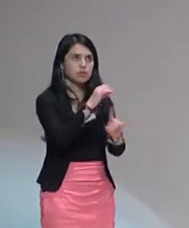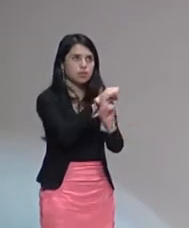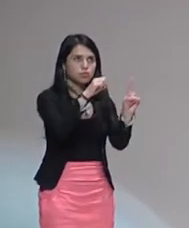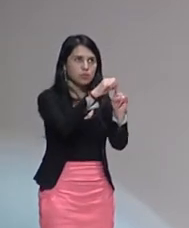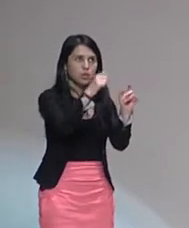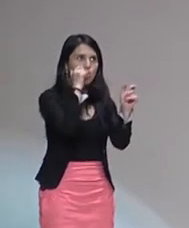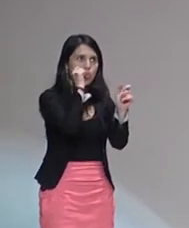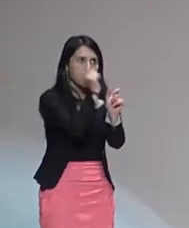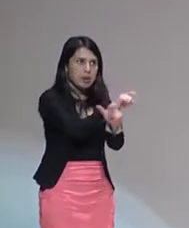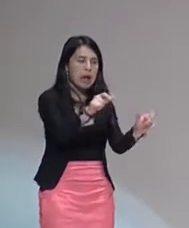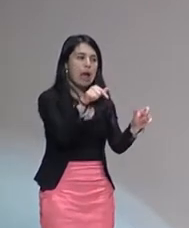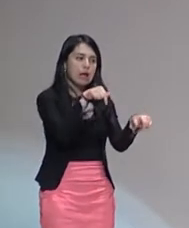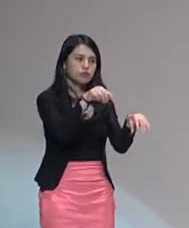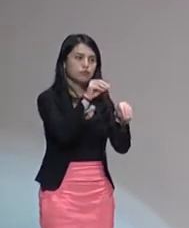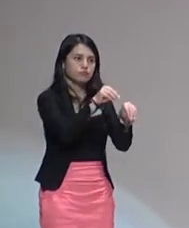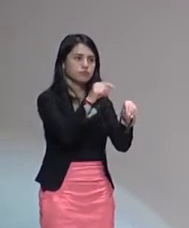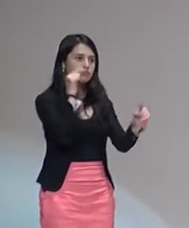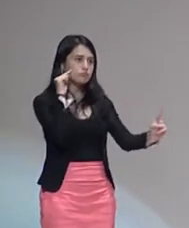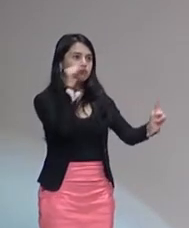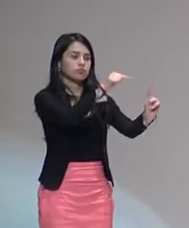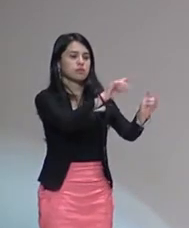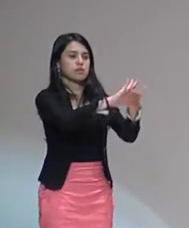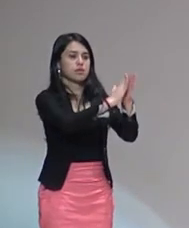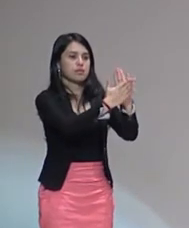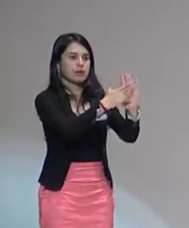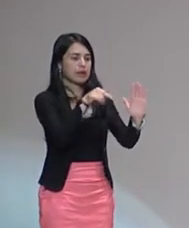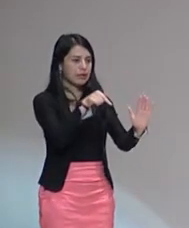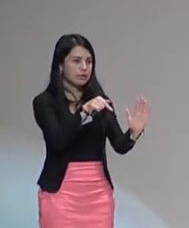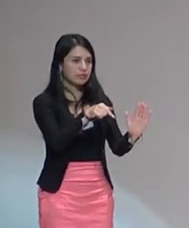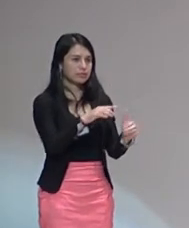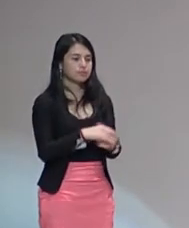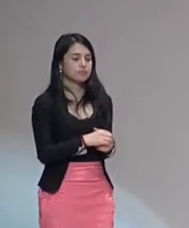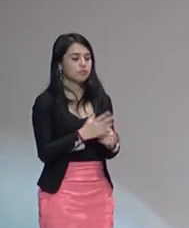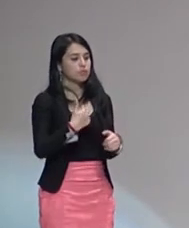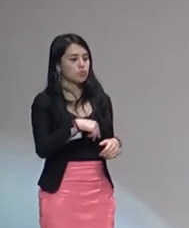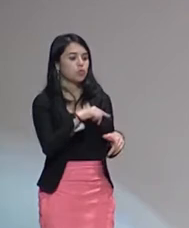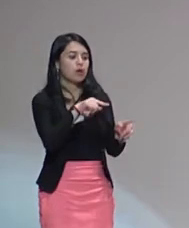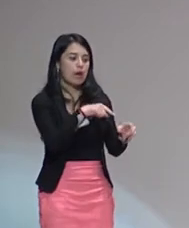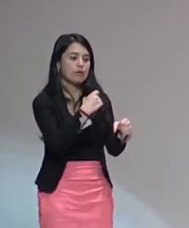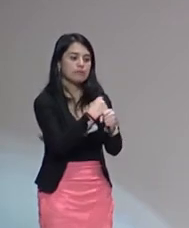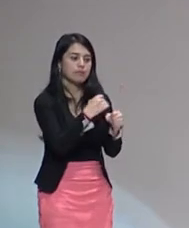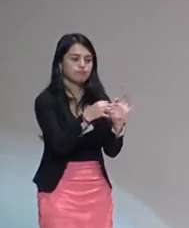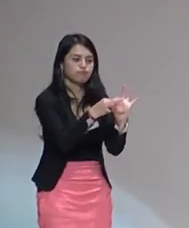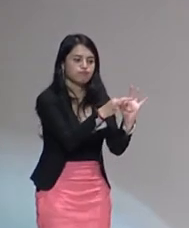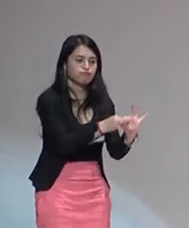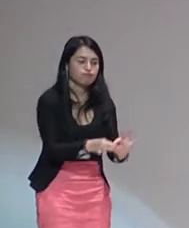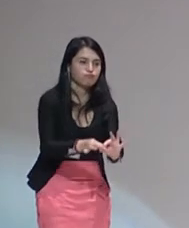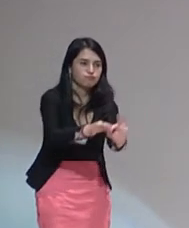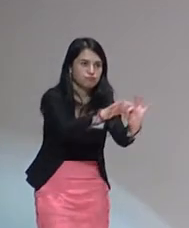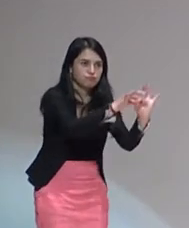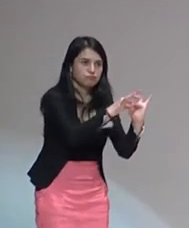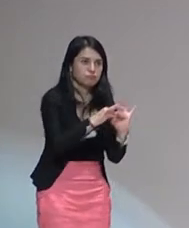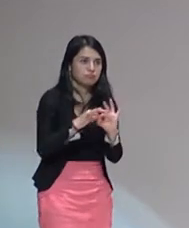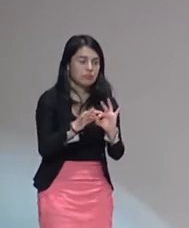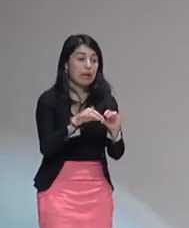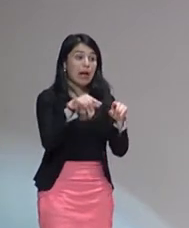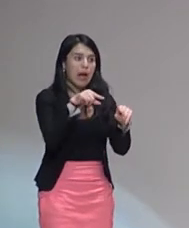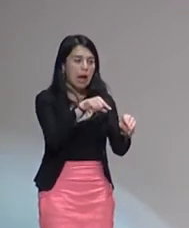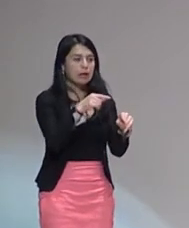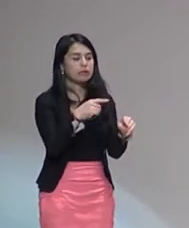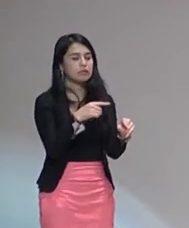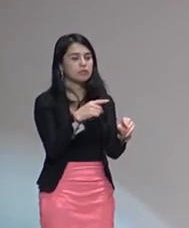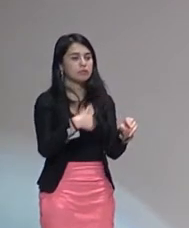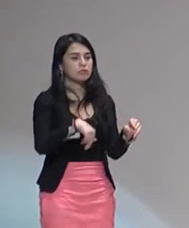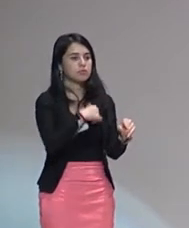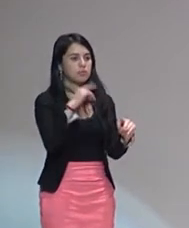sociohumanístico y para la paz, ese es el elemento. Y empezamos a trabajar en equipo y allí fue donde se